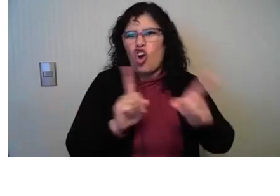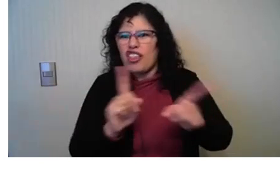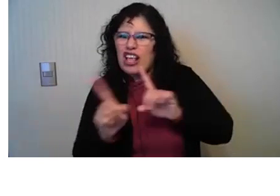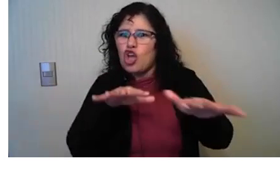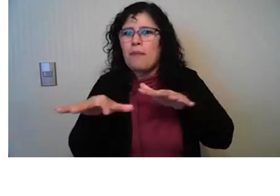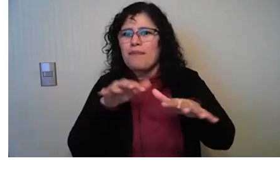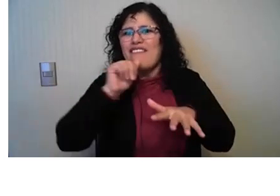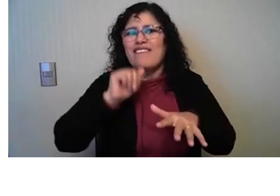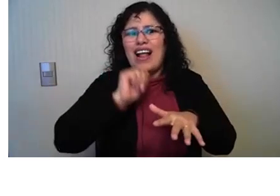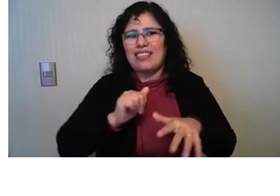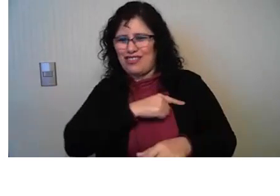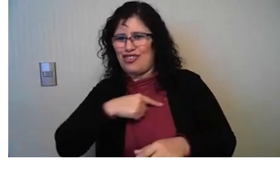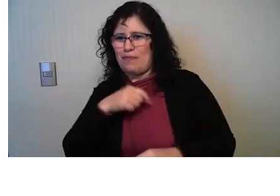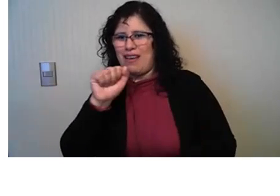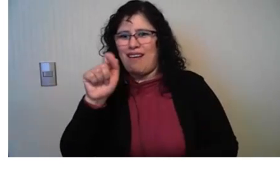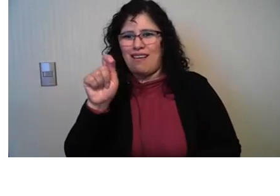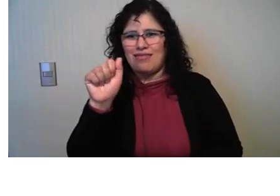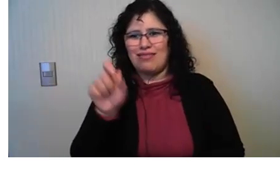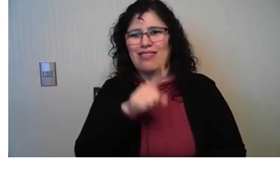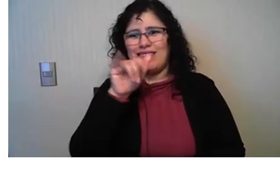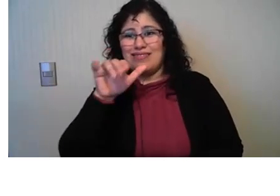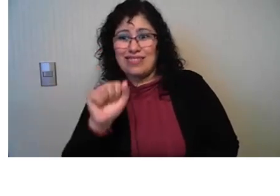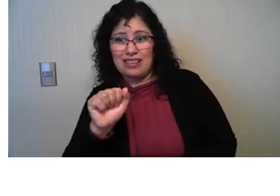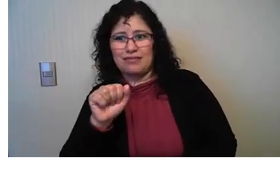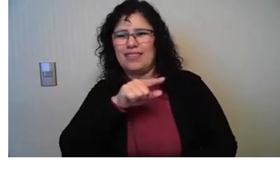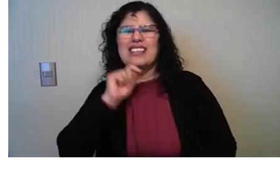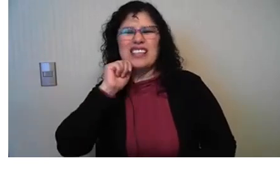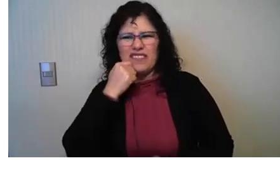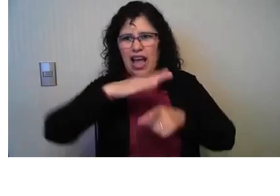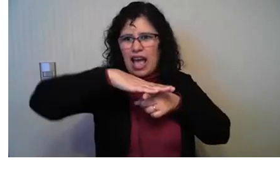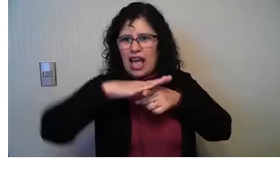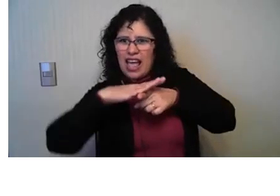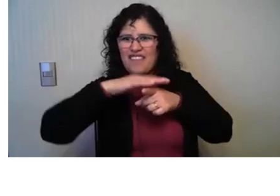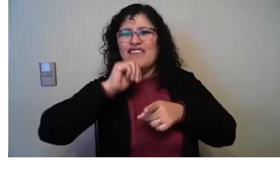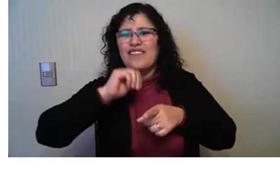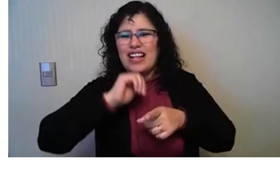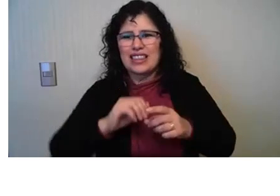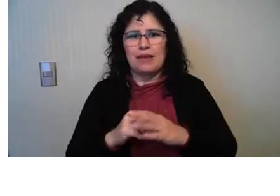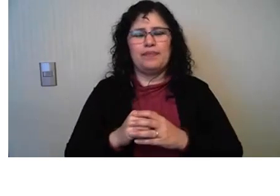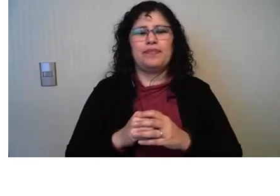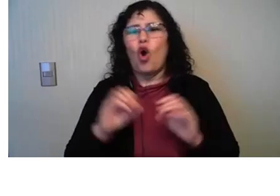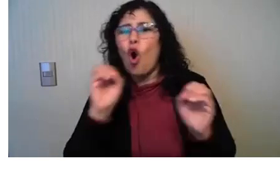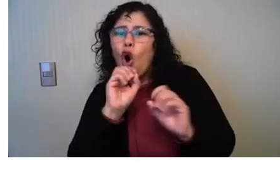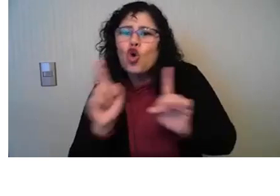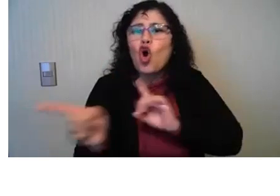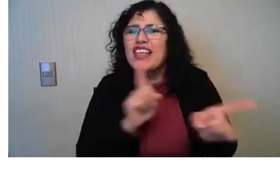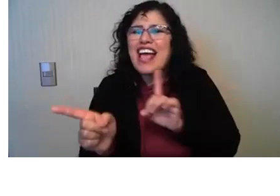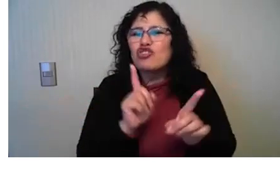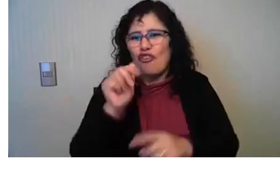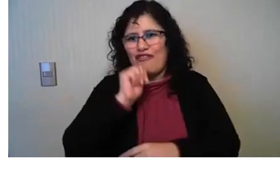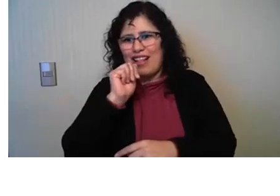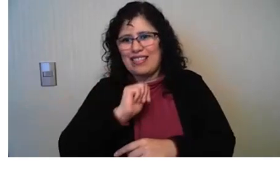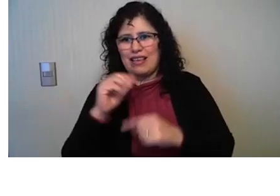ataxia. Es decir, pero la ataxia también puede ser provocada tanto por una lesión en el